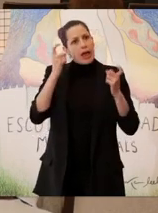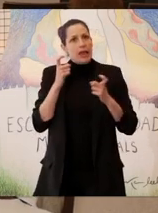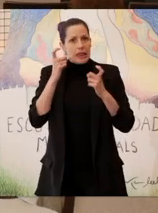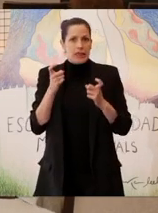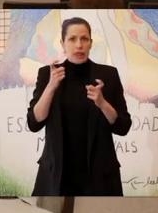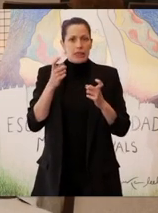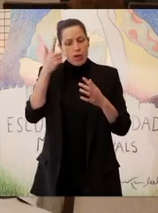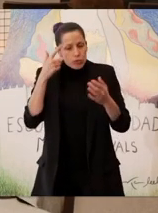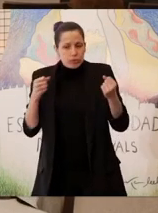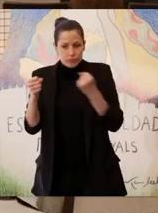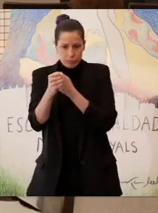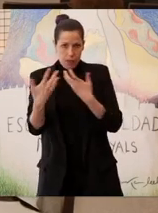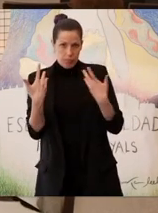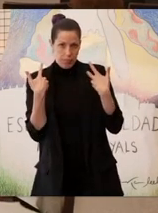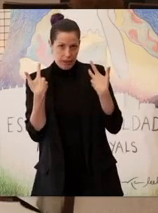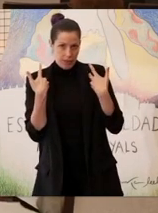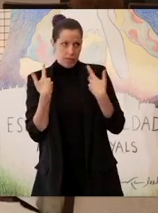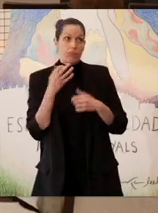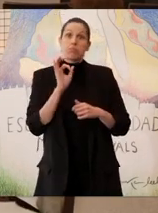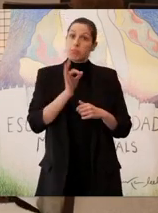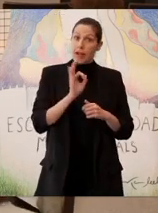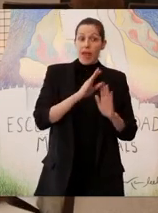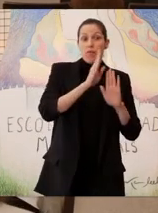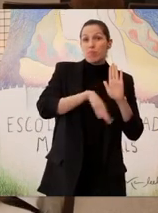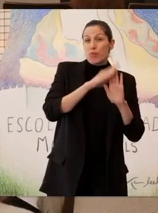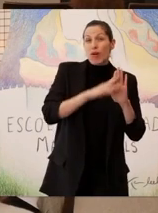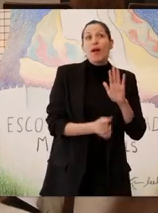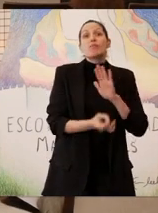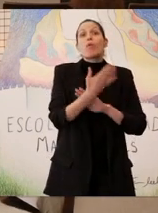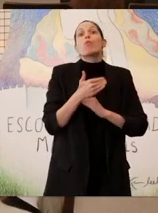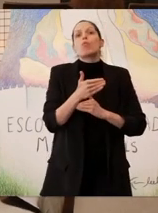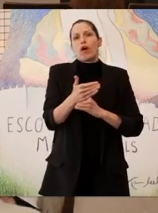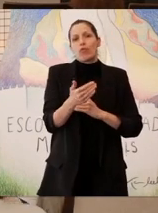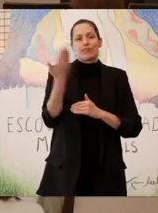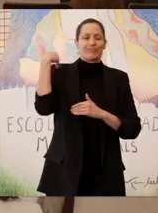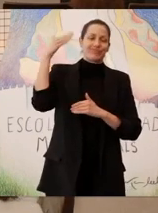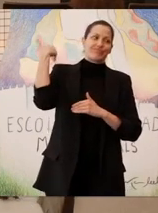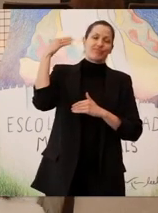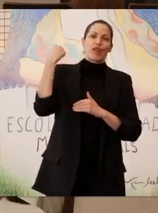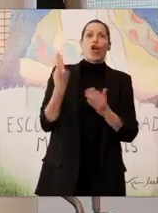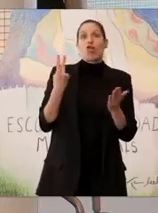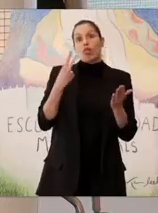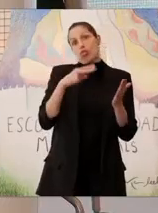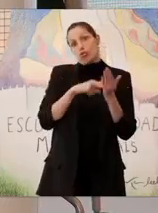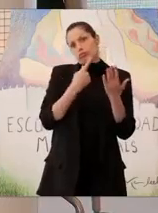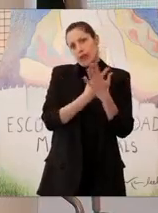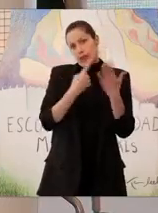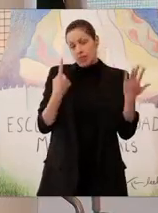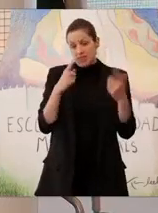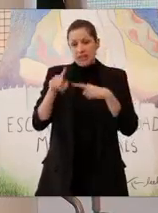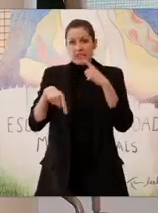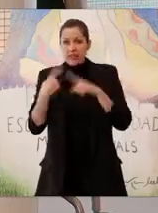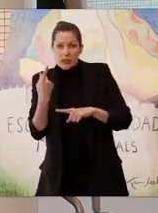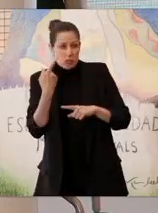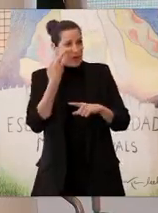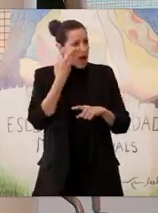programa del 2016, creo. No ha habido más versiones, o sea, no hay estudios tampoco que revelan qué evolución tiene esos programas,